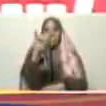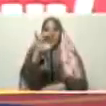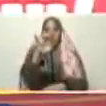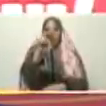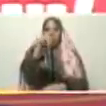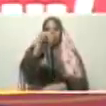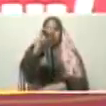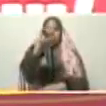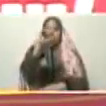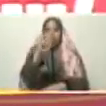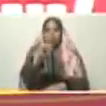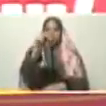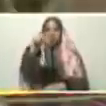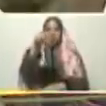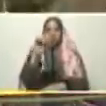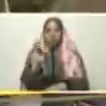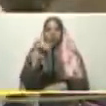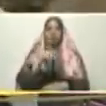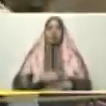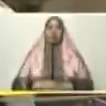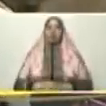génesis garbett